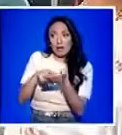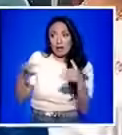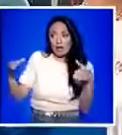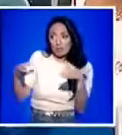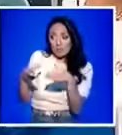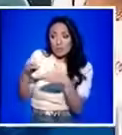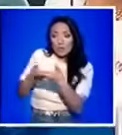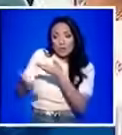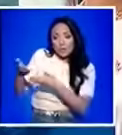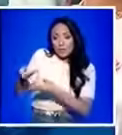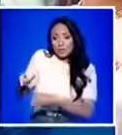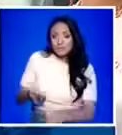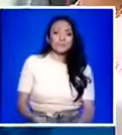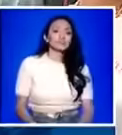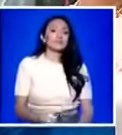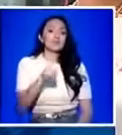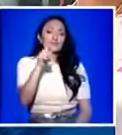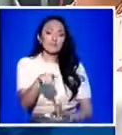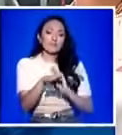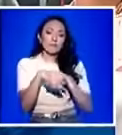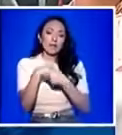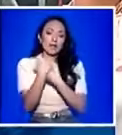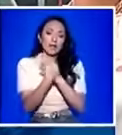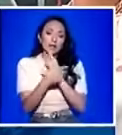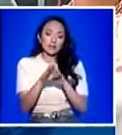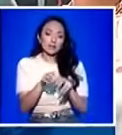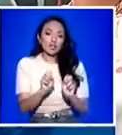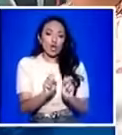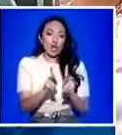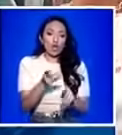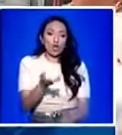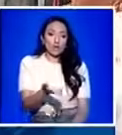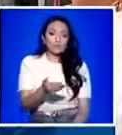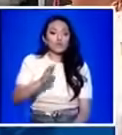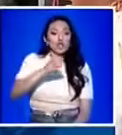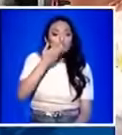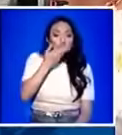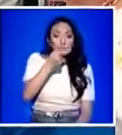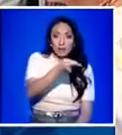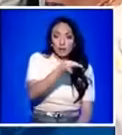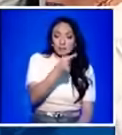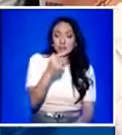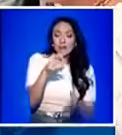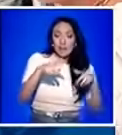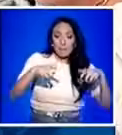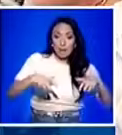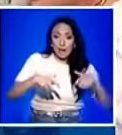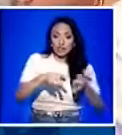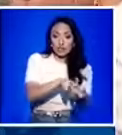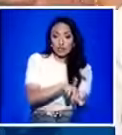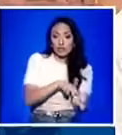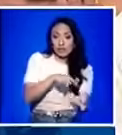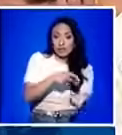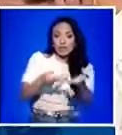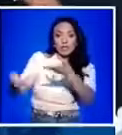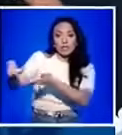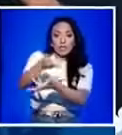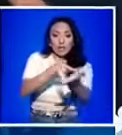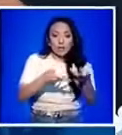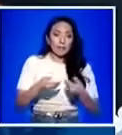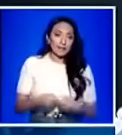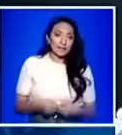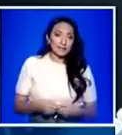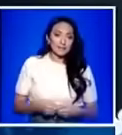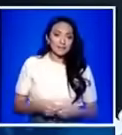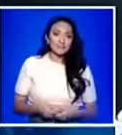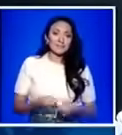compartir. Aprovechemos todas las oportunidades, en este caso el de la fanesca, que es un plato tradicional para compartir con todos. De